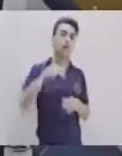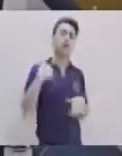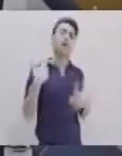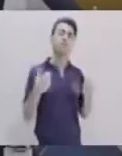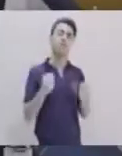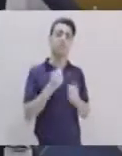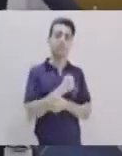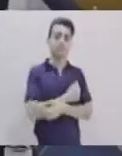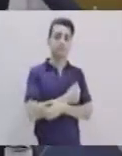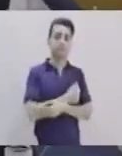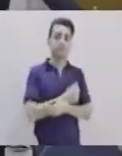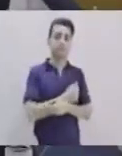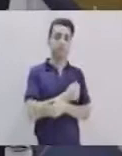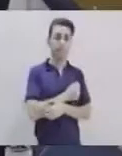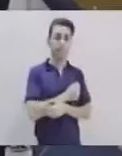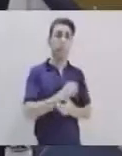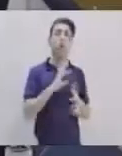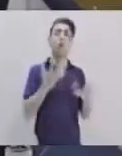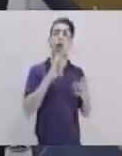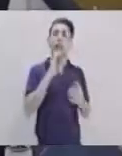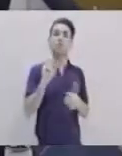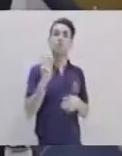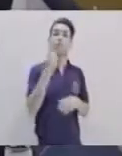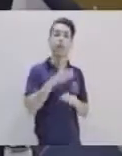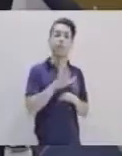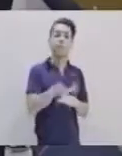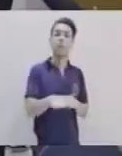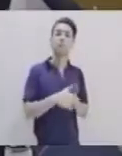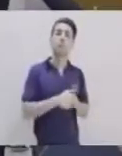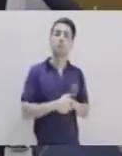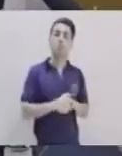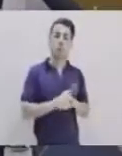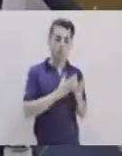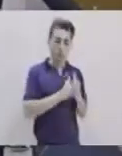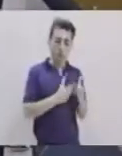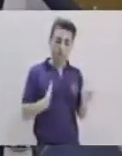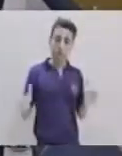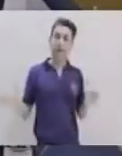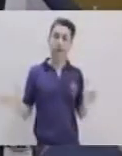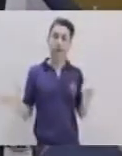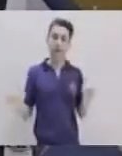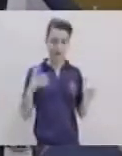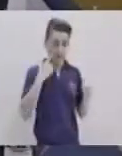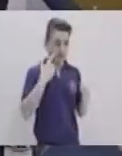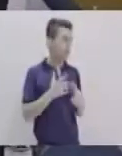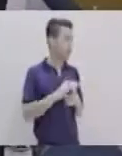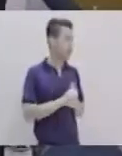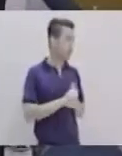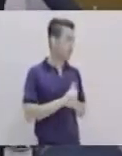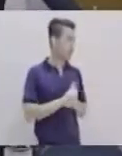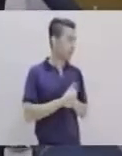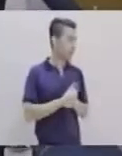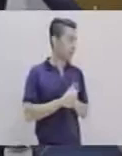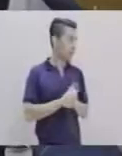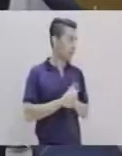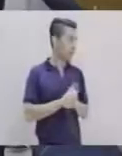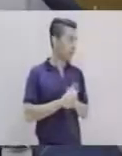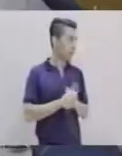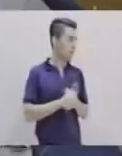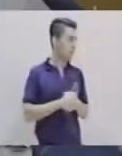hagamos el siguiente. ¿Cuál es el primer paso? Ordenar. Ordenar. Entonces observemos a quiénes ordenamos.